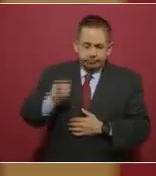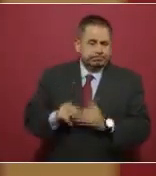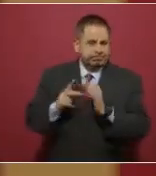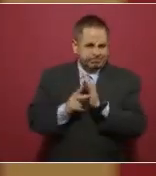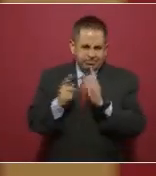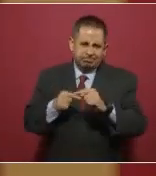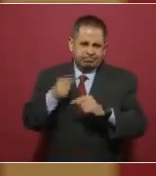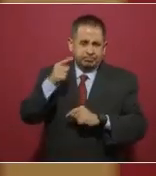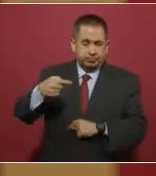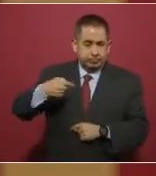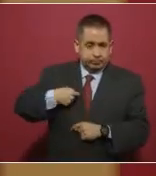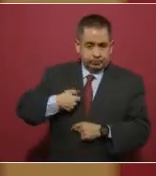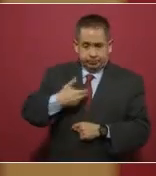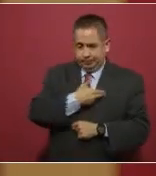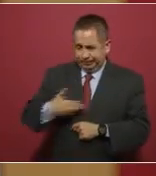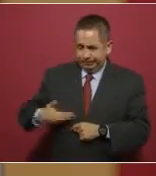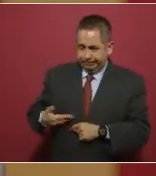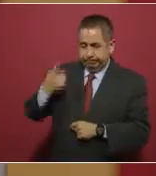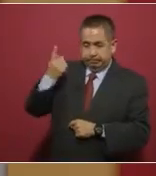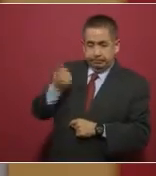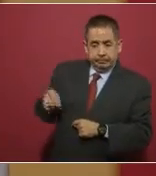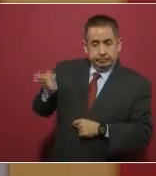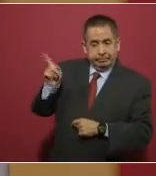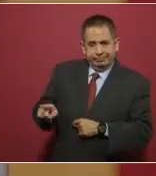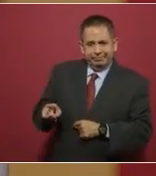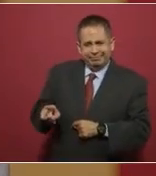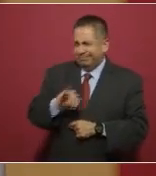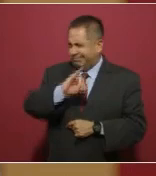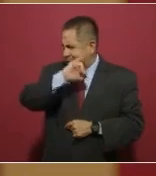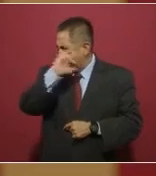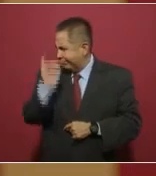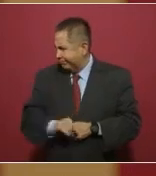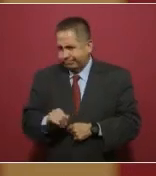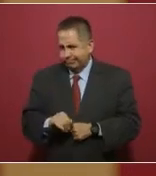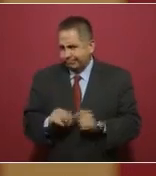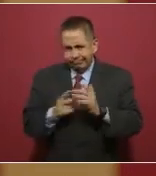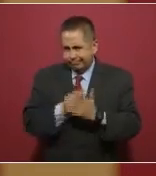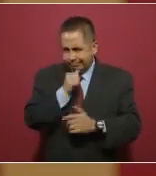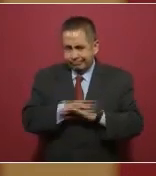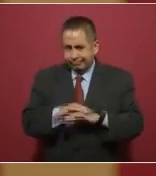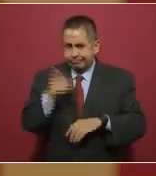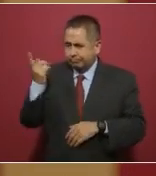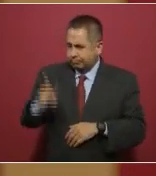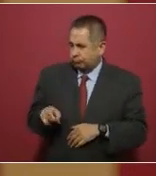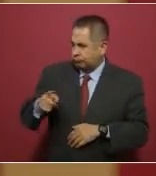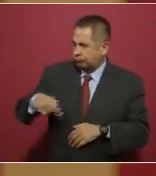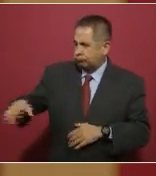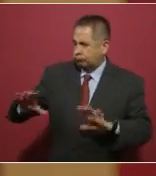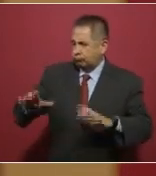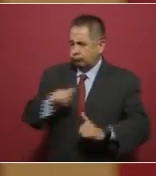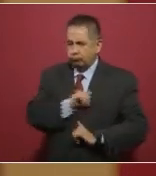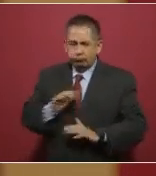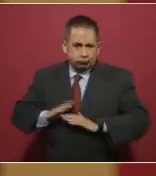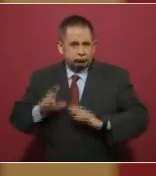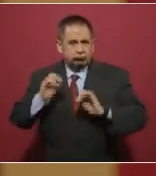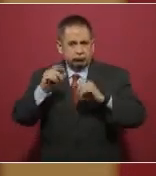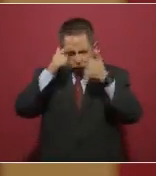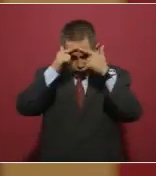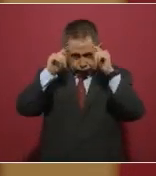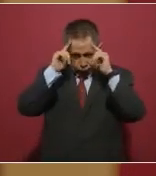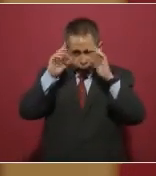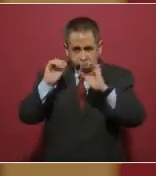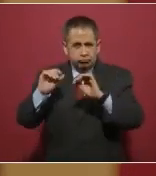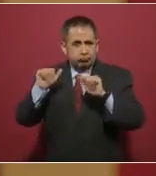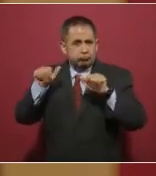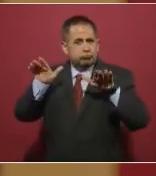el presidente en funciones va a dar la orden al Ejército, a la Marina, a